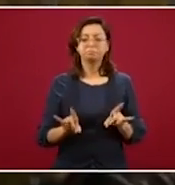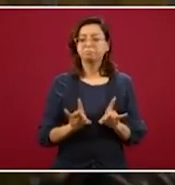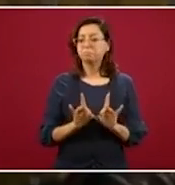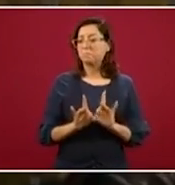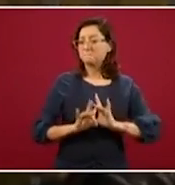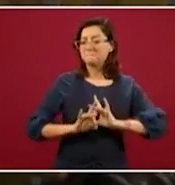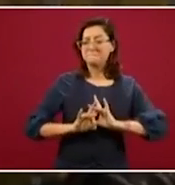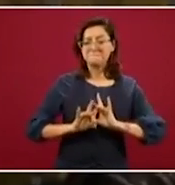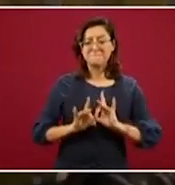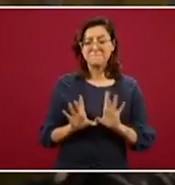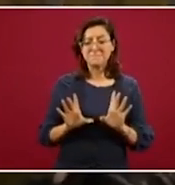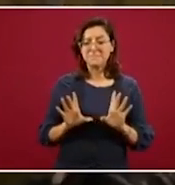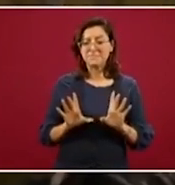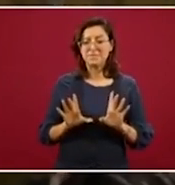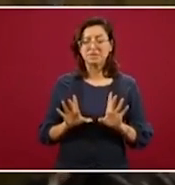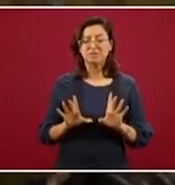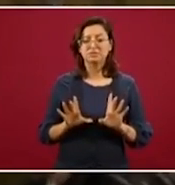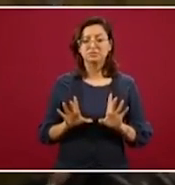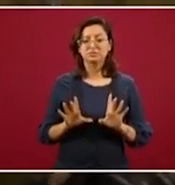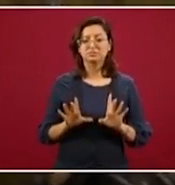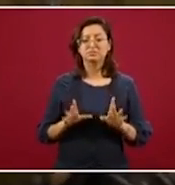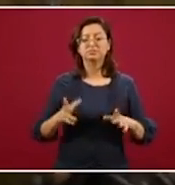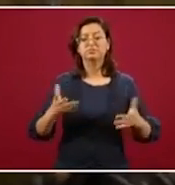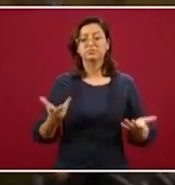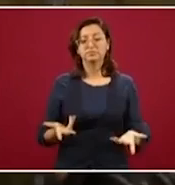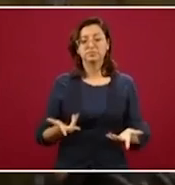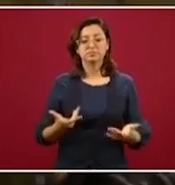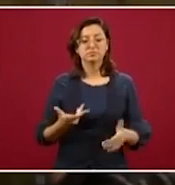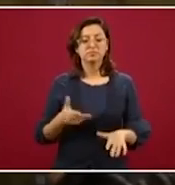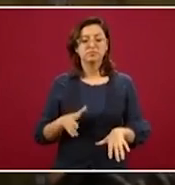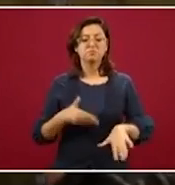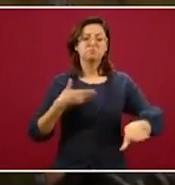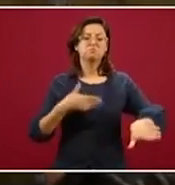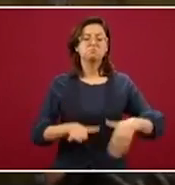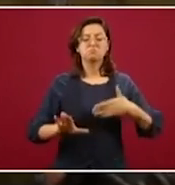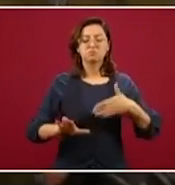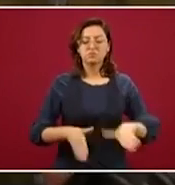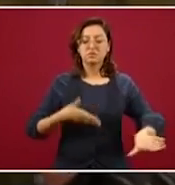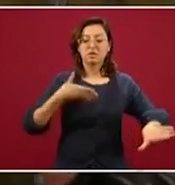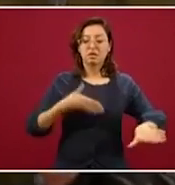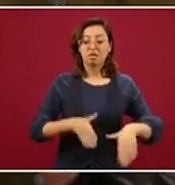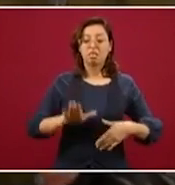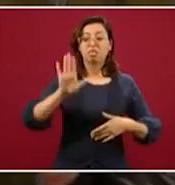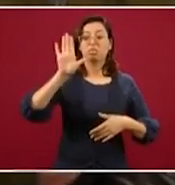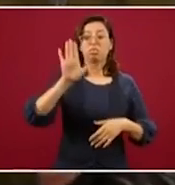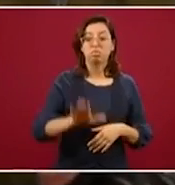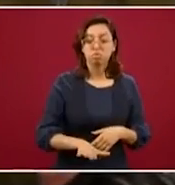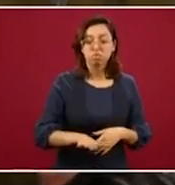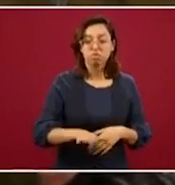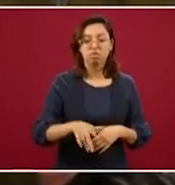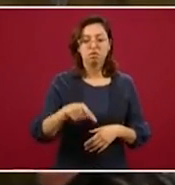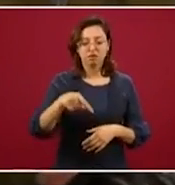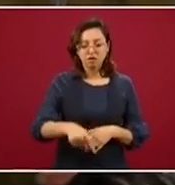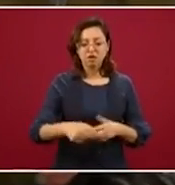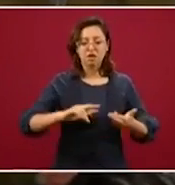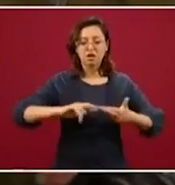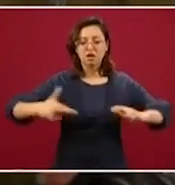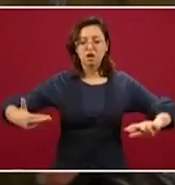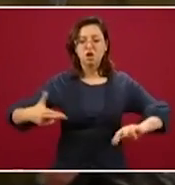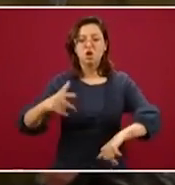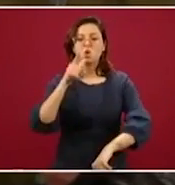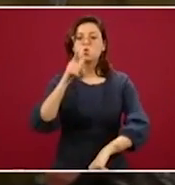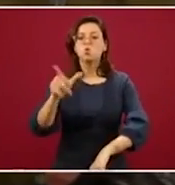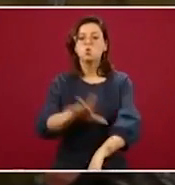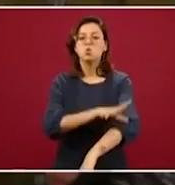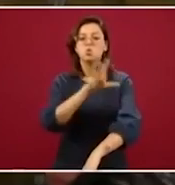temerla, pisaron un transformador de la Comisión Federal de Electricidad. Ambos jóvenes resultaron con quemaduras. Uno de ellos, de nombre